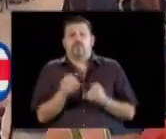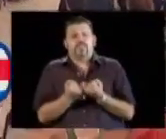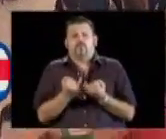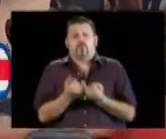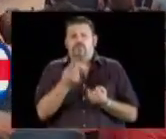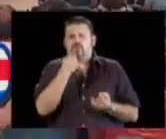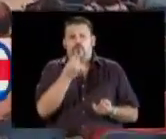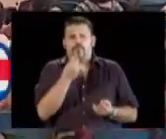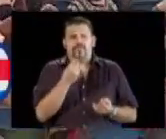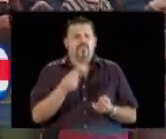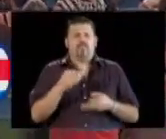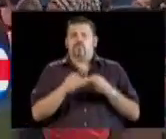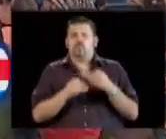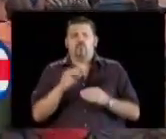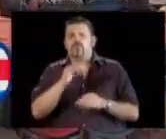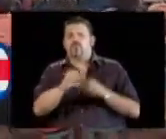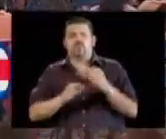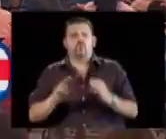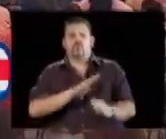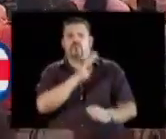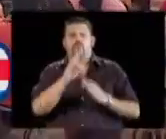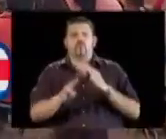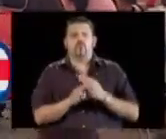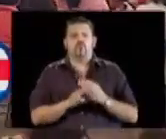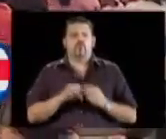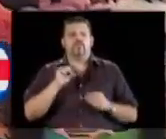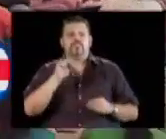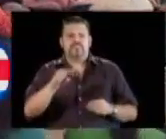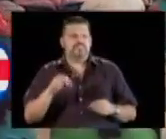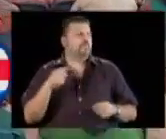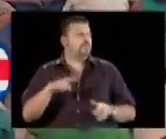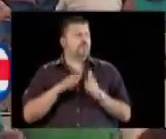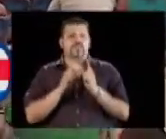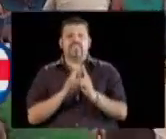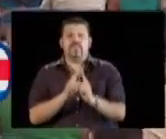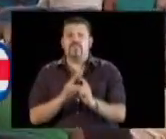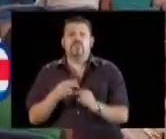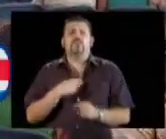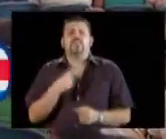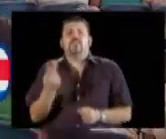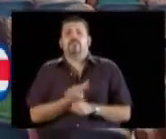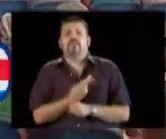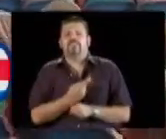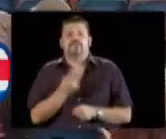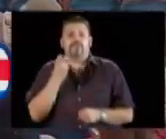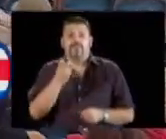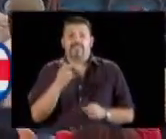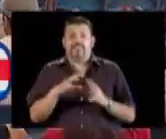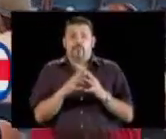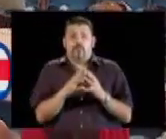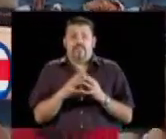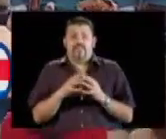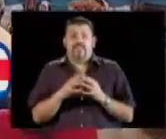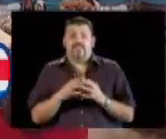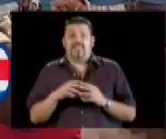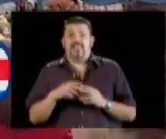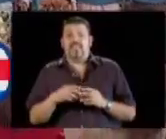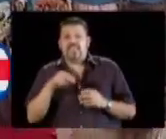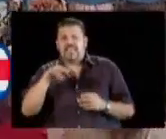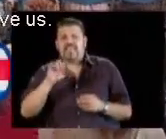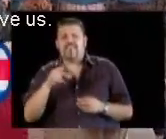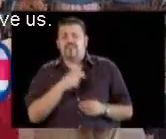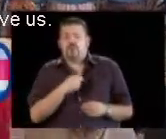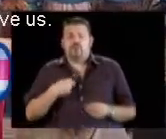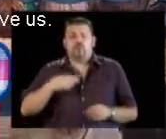es medicamento. Todo mundo. Y vamos haciendo ese seguimiento. ¿Y qué sucede? Esta bola de nieve empieza a crecer. No necesitamos saber